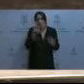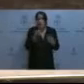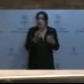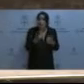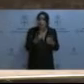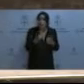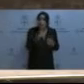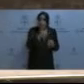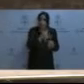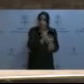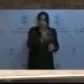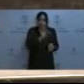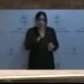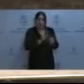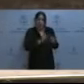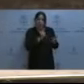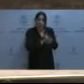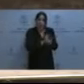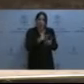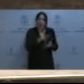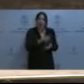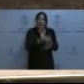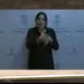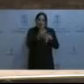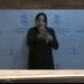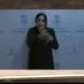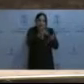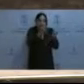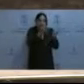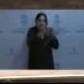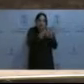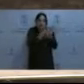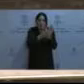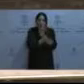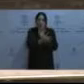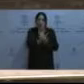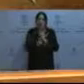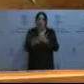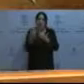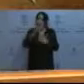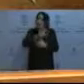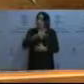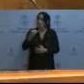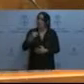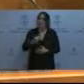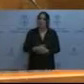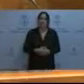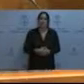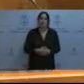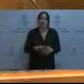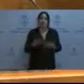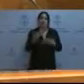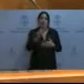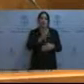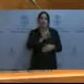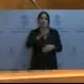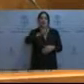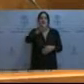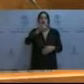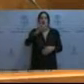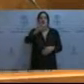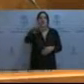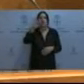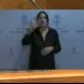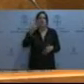segunda respuesta le haré un relato pormenorizado de todas ellas. Gracias, señor presidente. Gracias. Señor Rodríguez Feito, tiene la